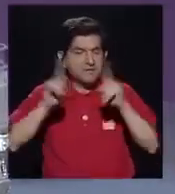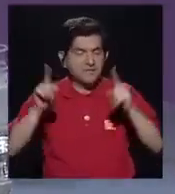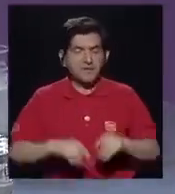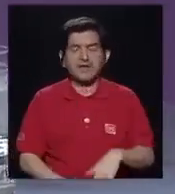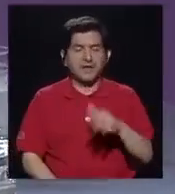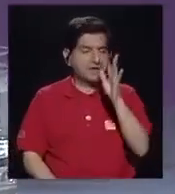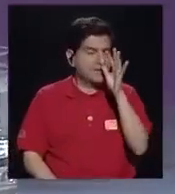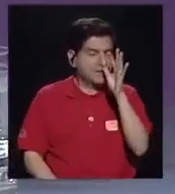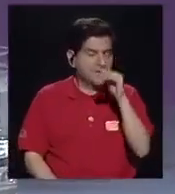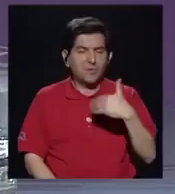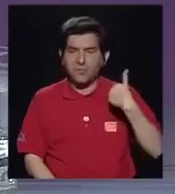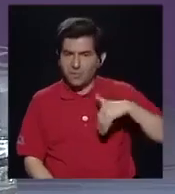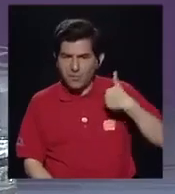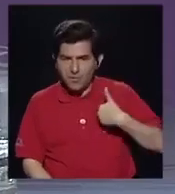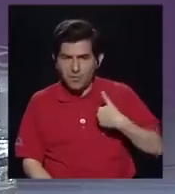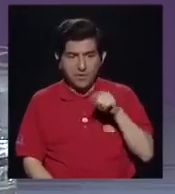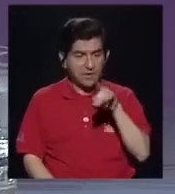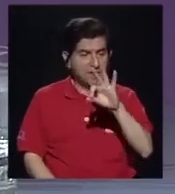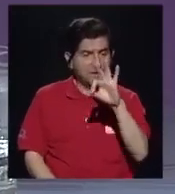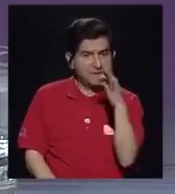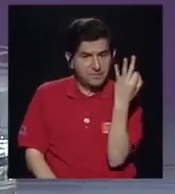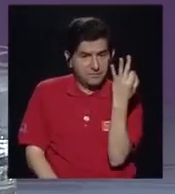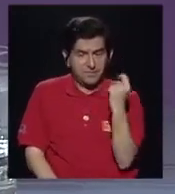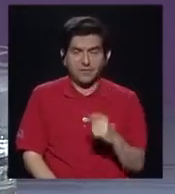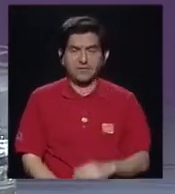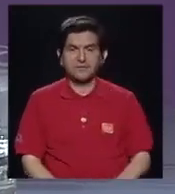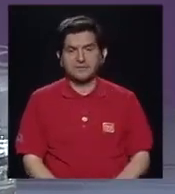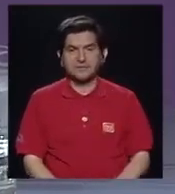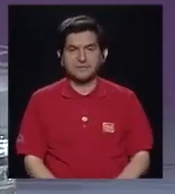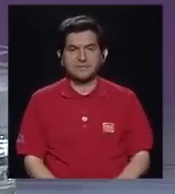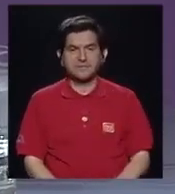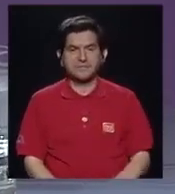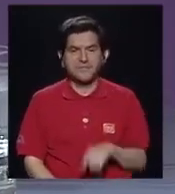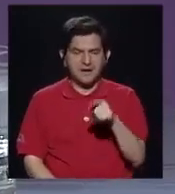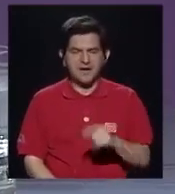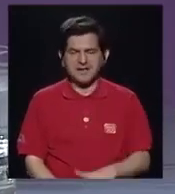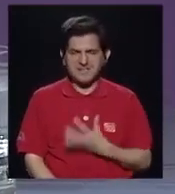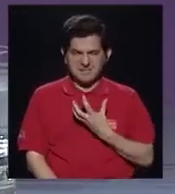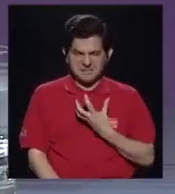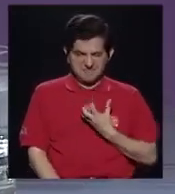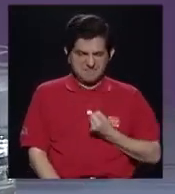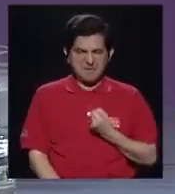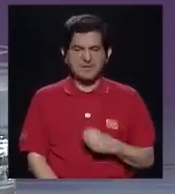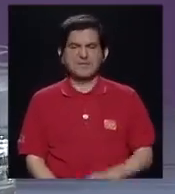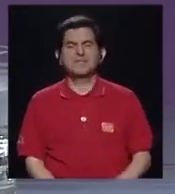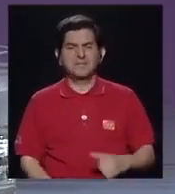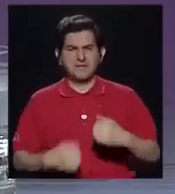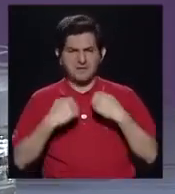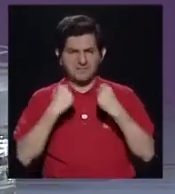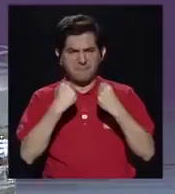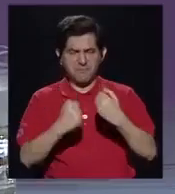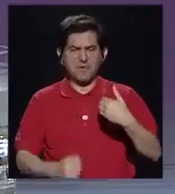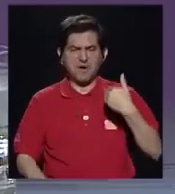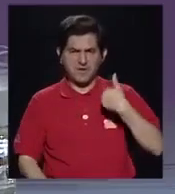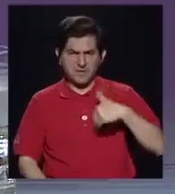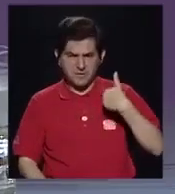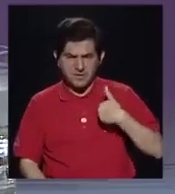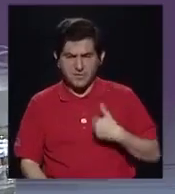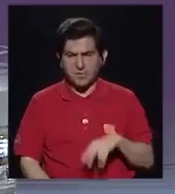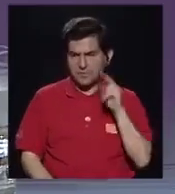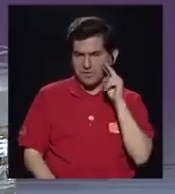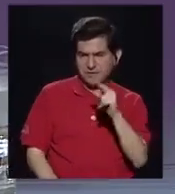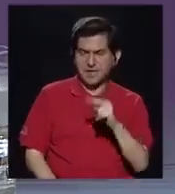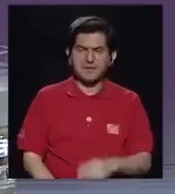entonces Esas formas hay una envidia muy fuerte por parte de los hombres a la felicidad más femenina